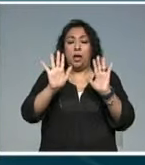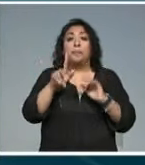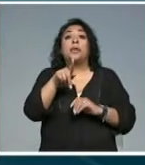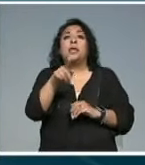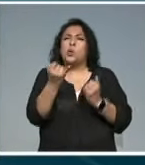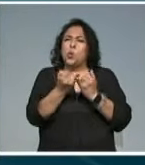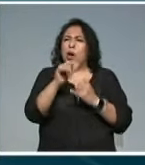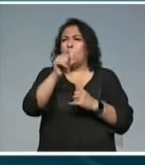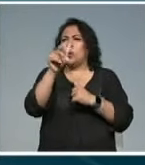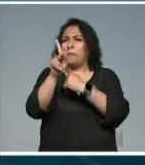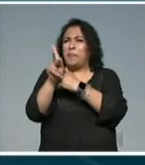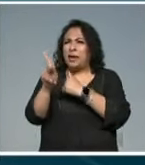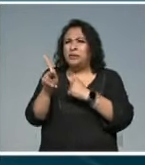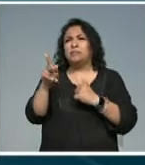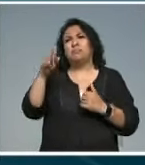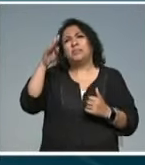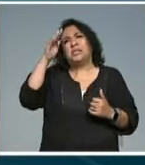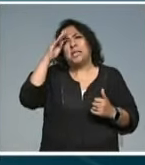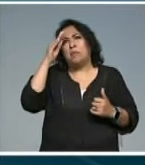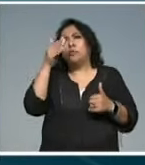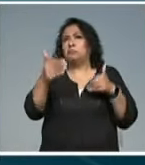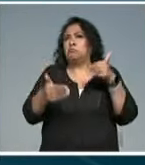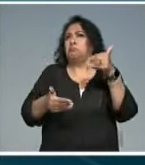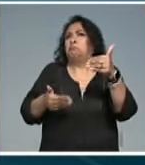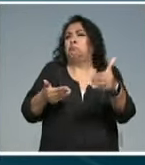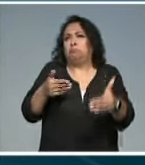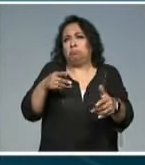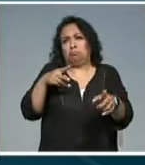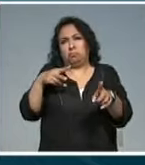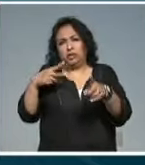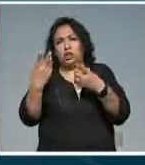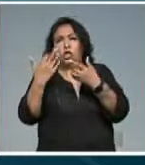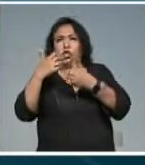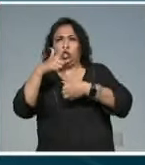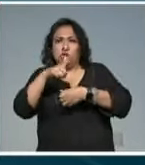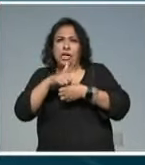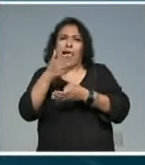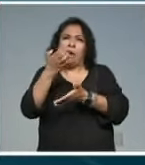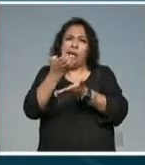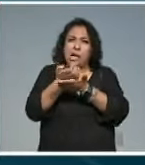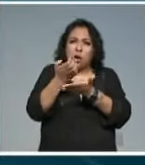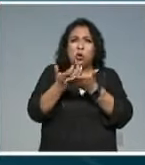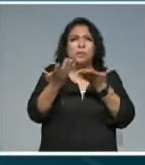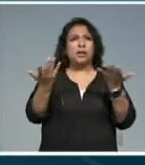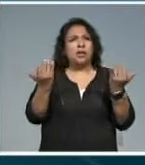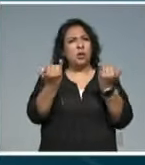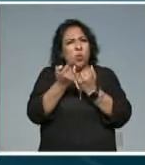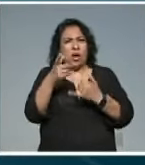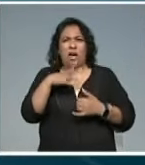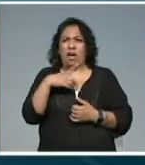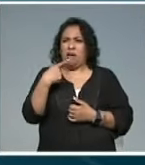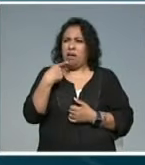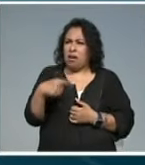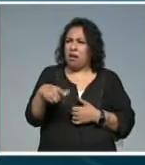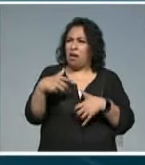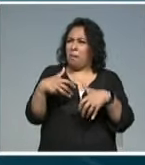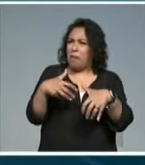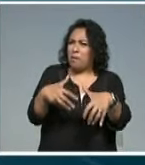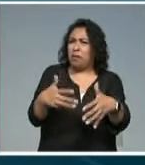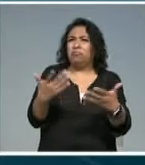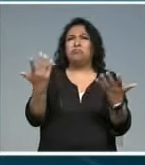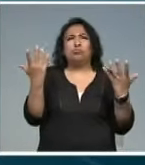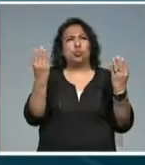también que en países que consideramos pues avanzados desde el punto de vista social, económico, haya esas protestas cuando